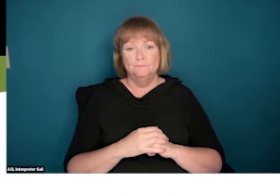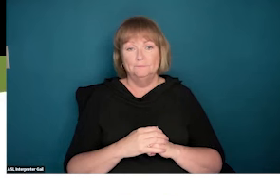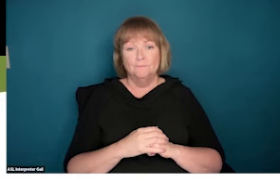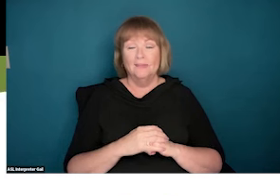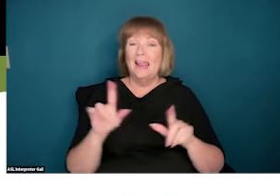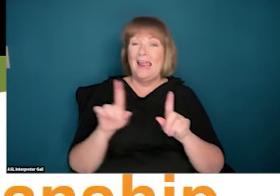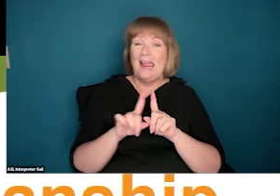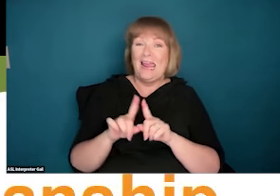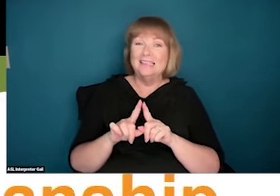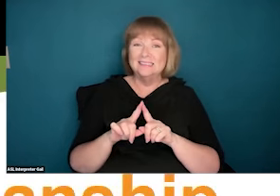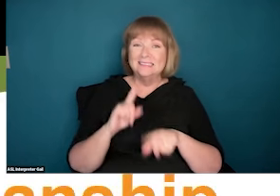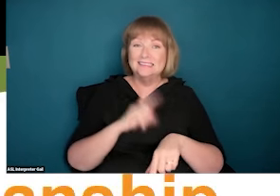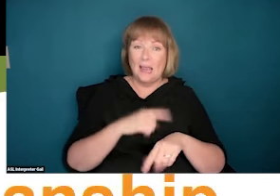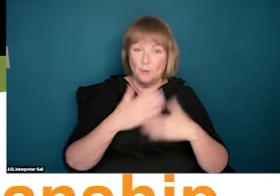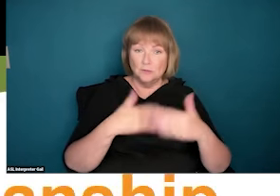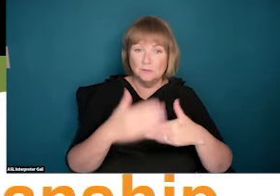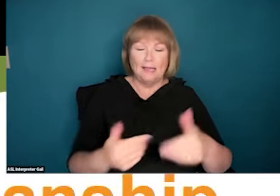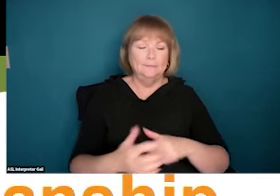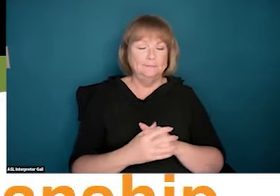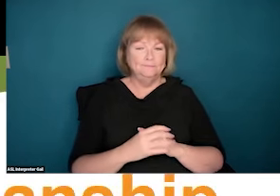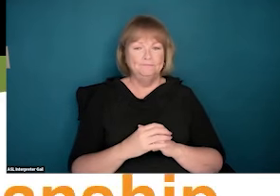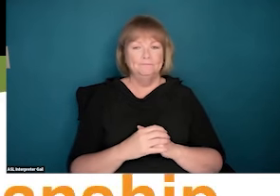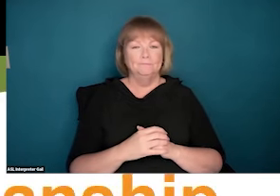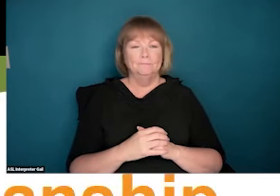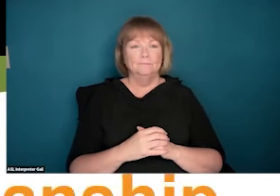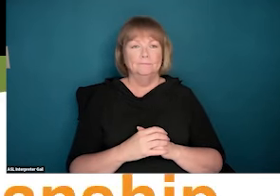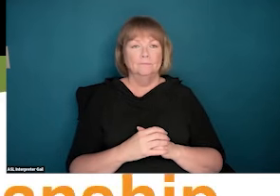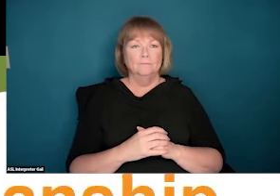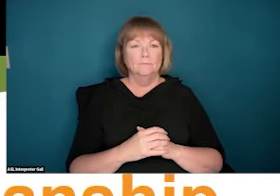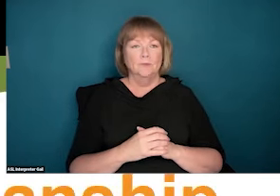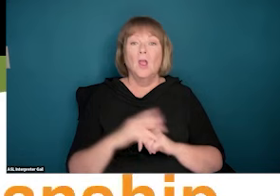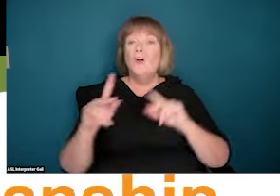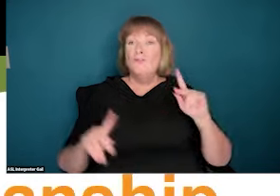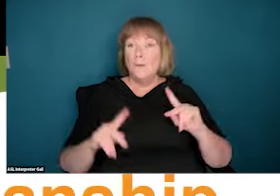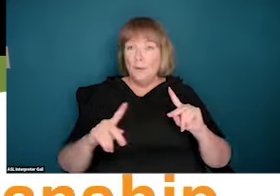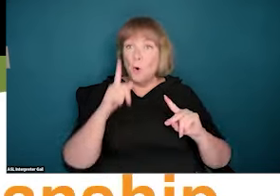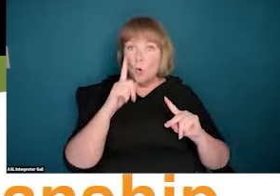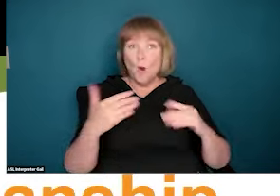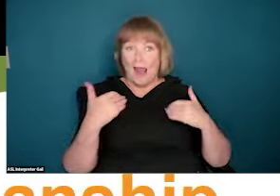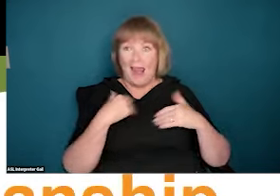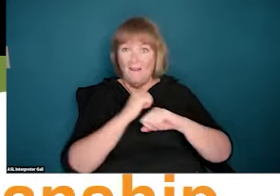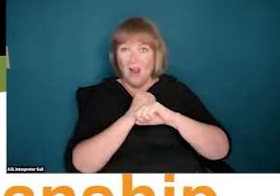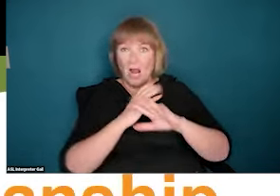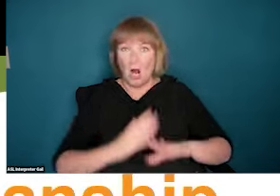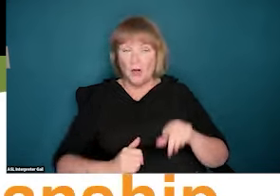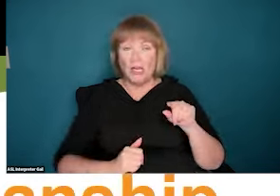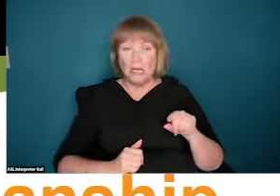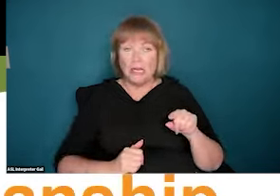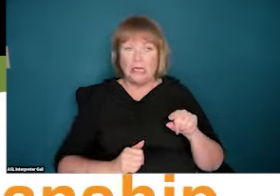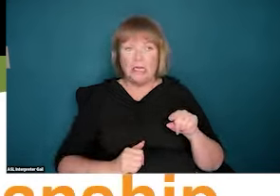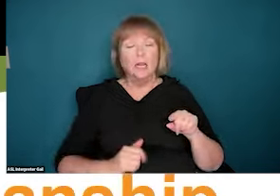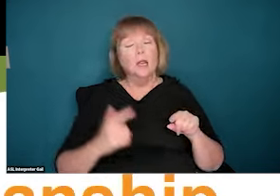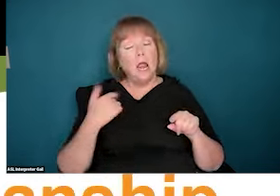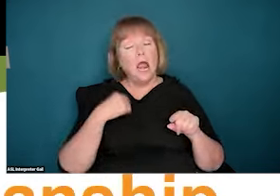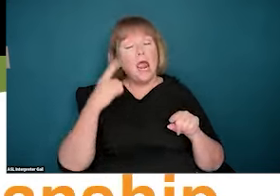vidas, año a año, paso a paso, de aquí a la eternidad. Las cosas pueden cambiar a medida que cambian. Para individuos